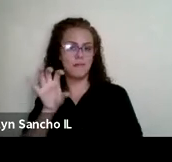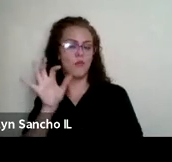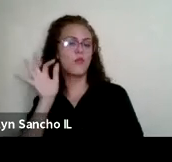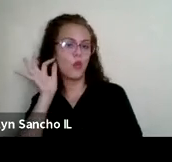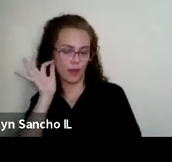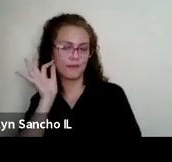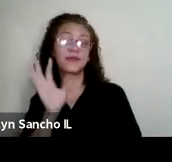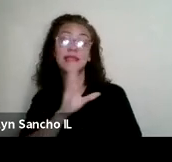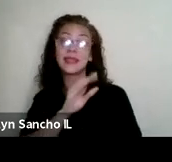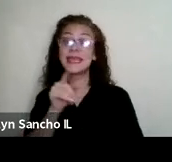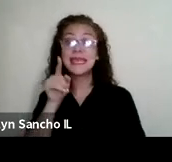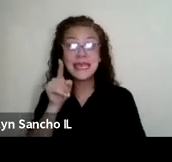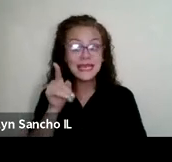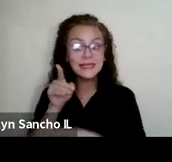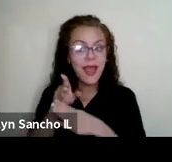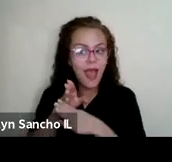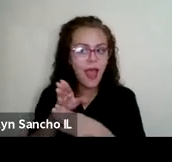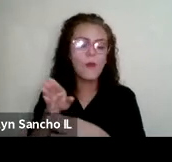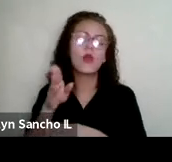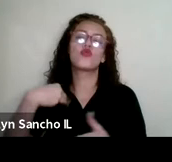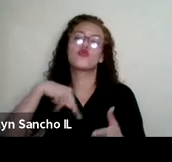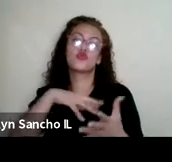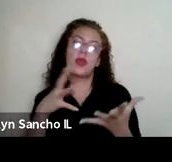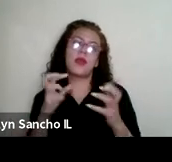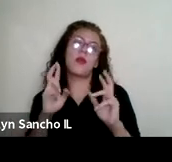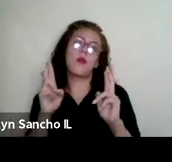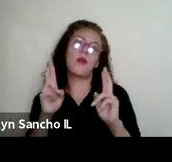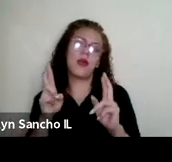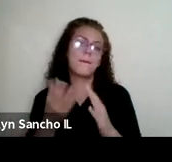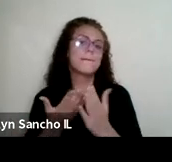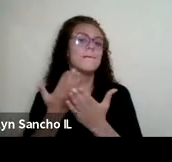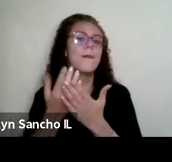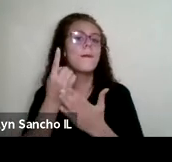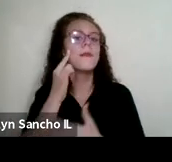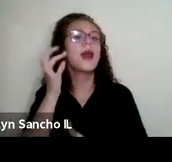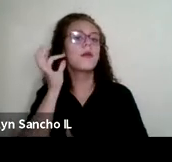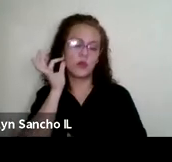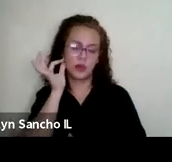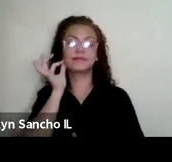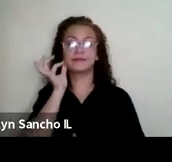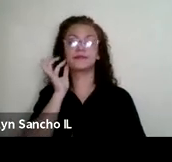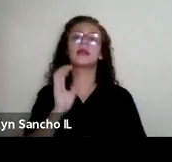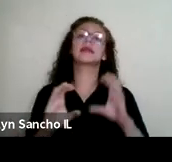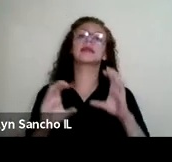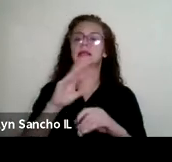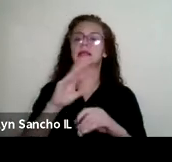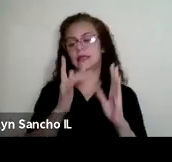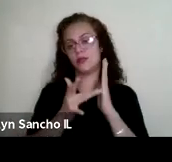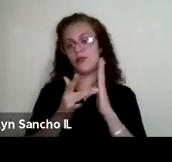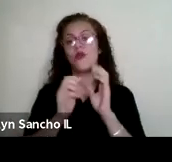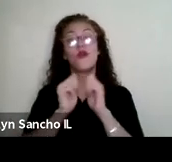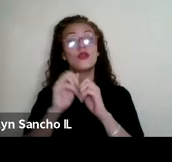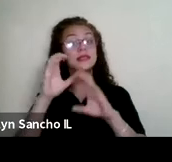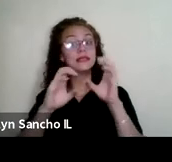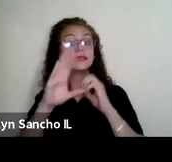Y ese es el camino que nosotras quisiéramos proponer para las mujeres en la ciencia y la tecnología. Una ciencia